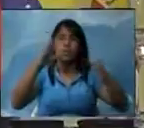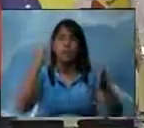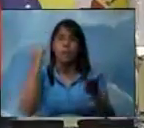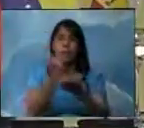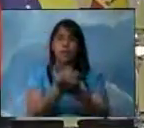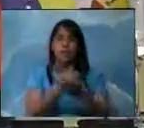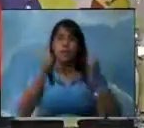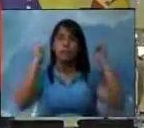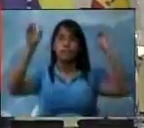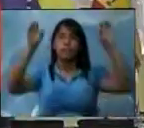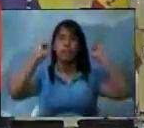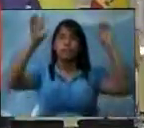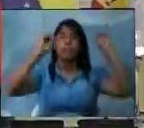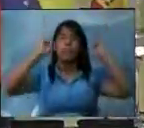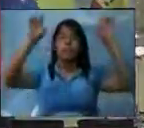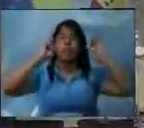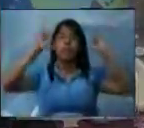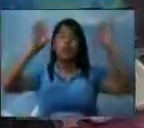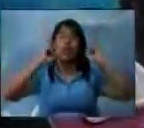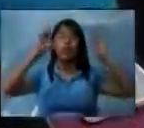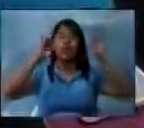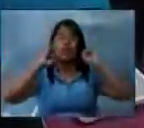guarde.